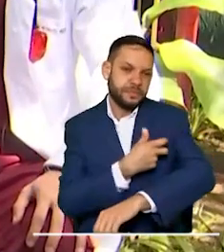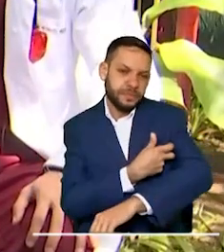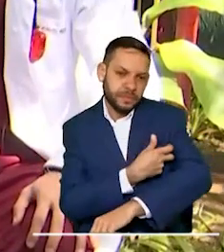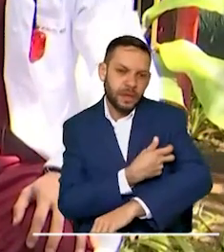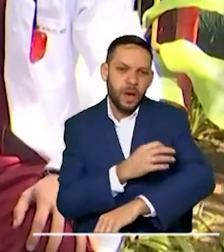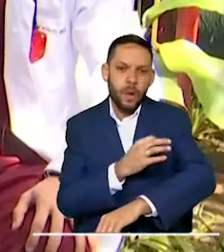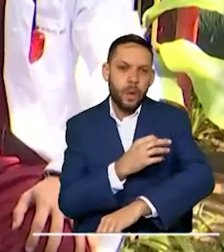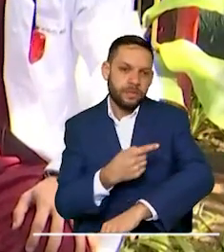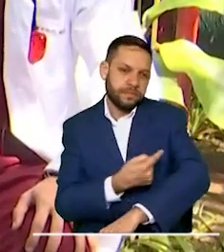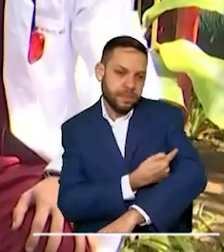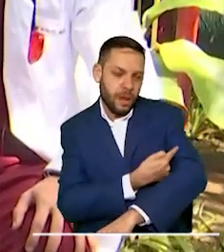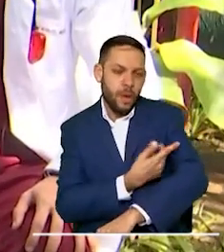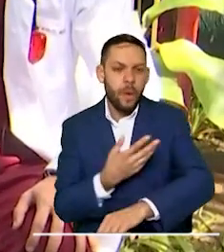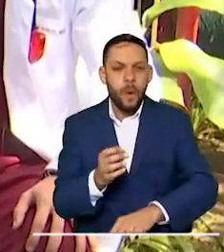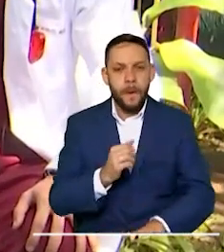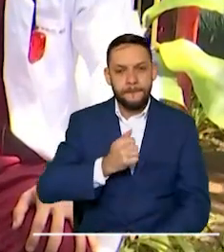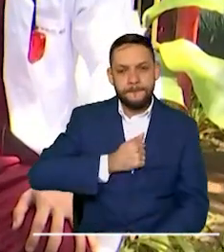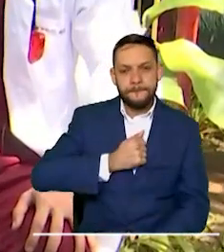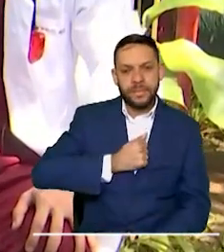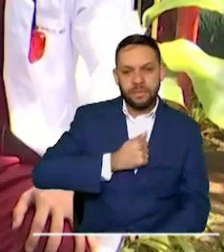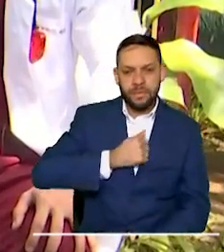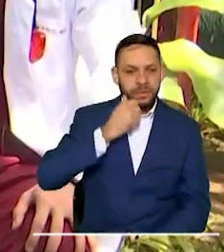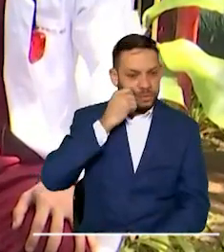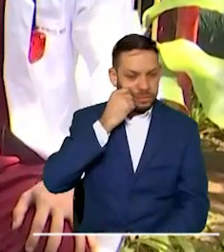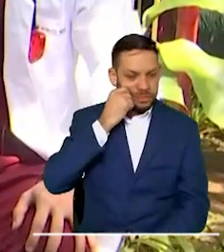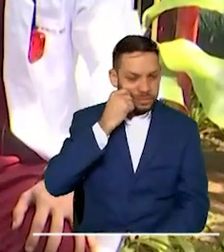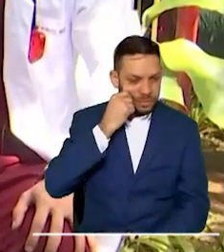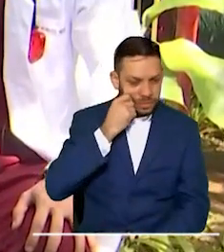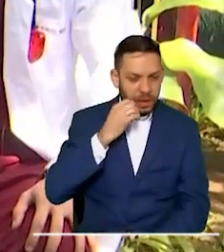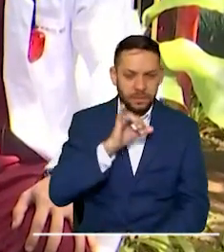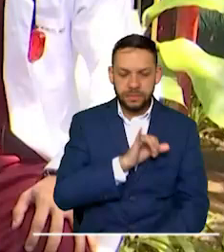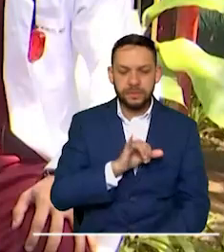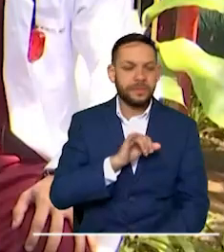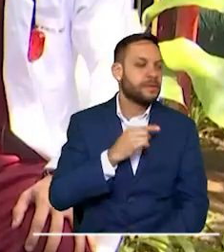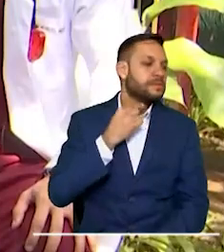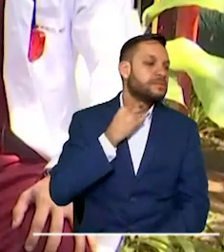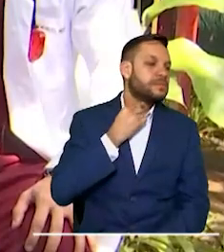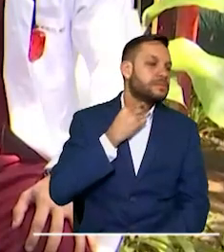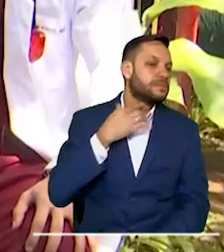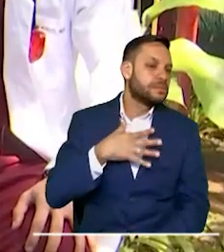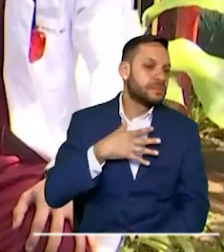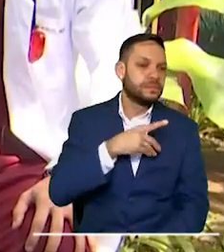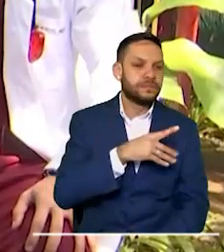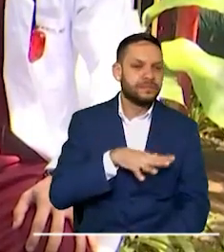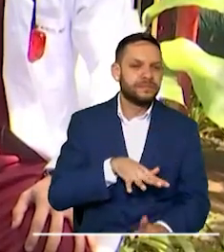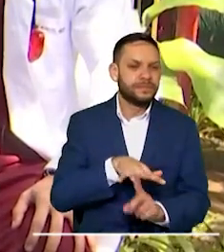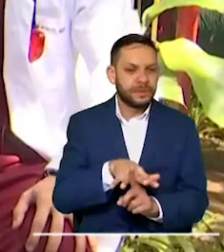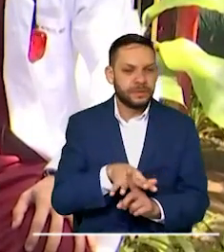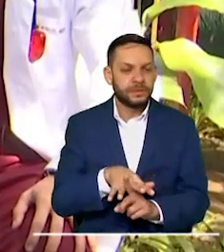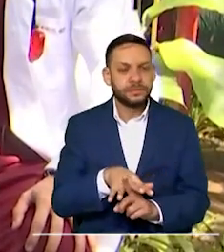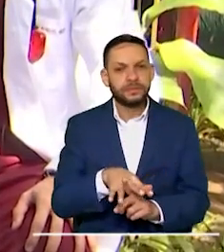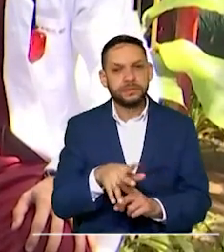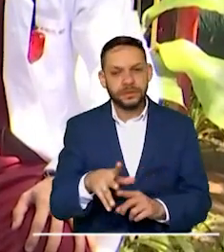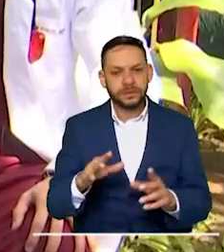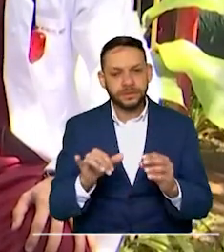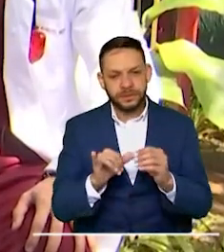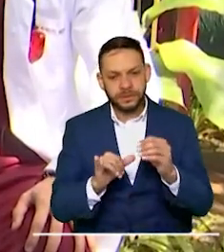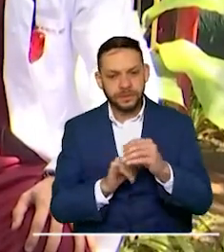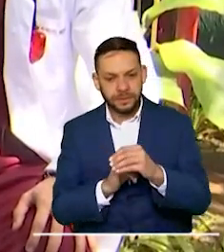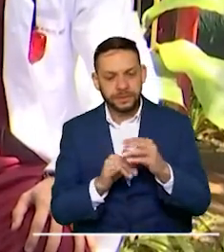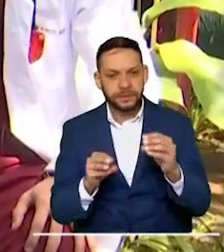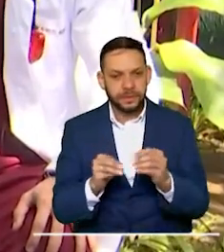solamente de los ovarios, sino que tienen que ver con la tiroides, que tienen que ver también, vemos también procesos, patologías de